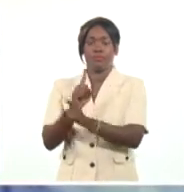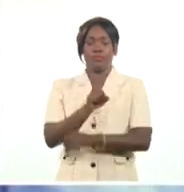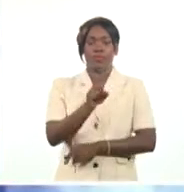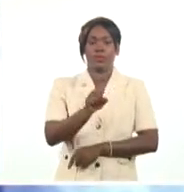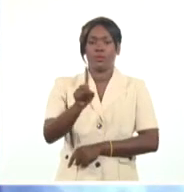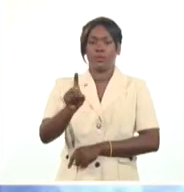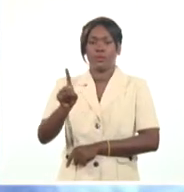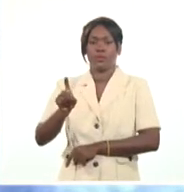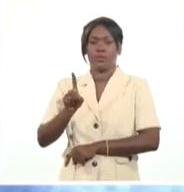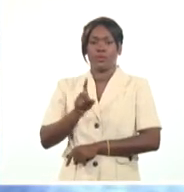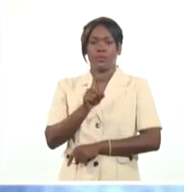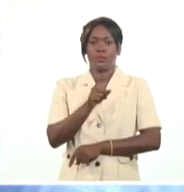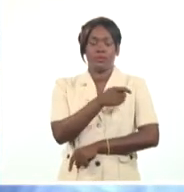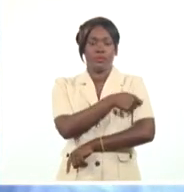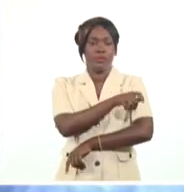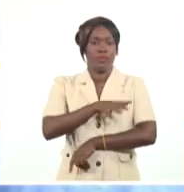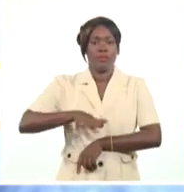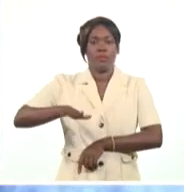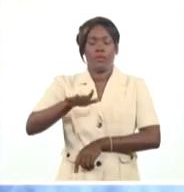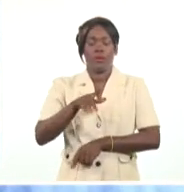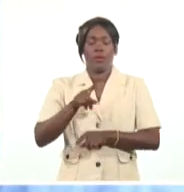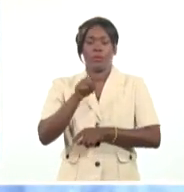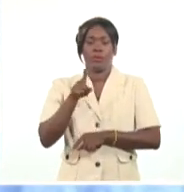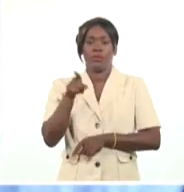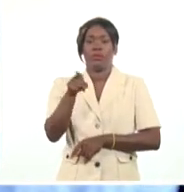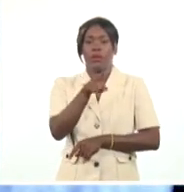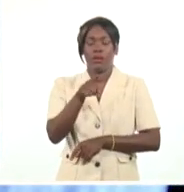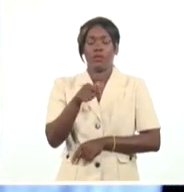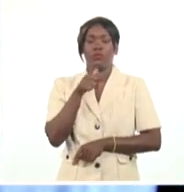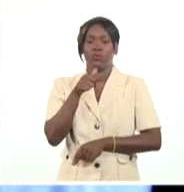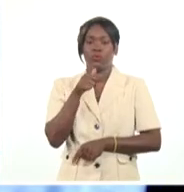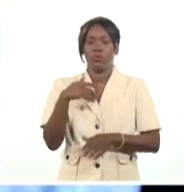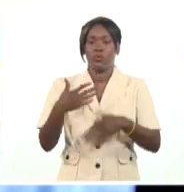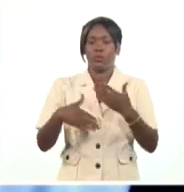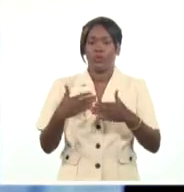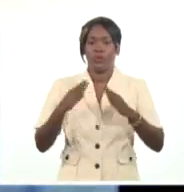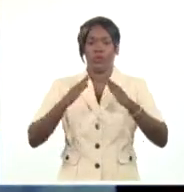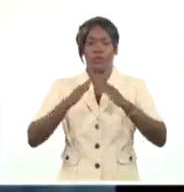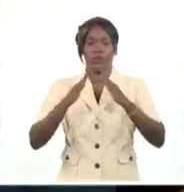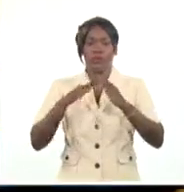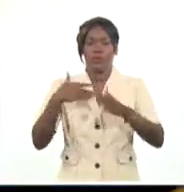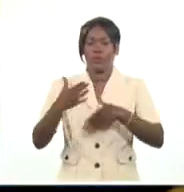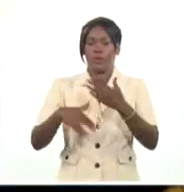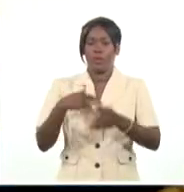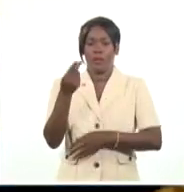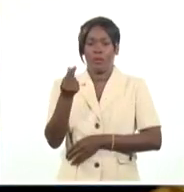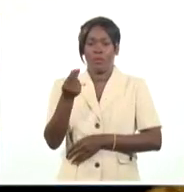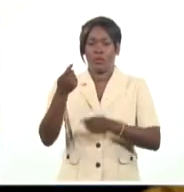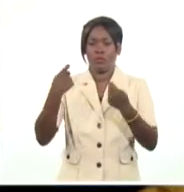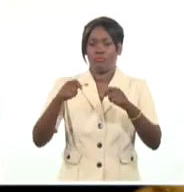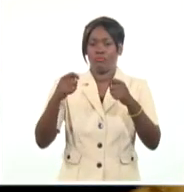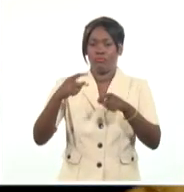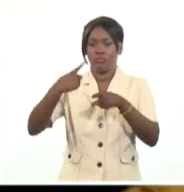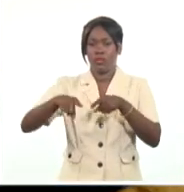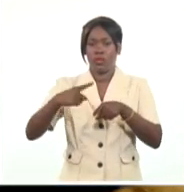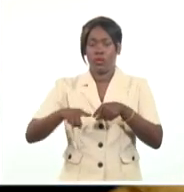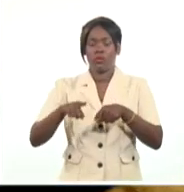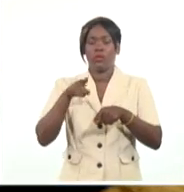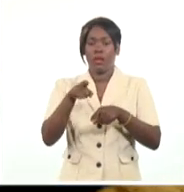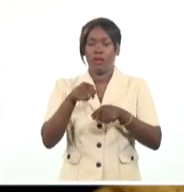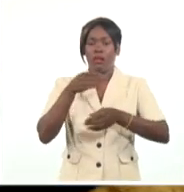los abastecimientos, la producción alimentaria y los precios en el municipio. Además, escuchó opiniones de los vecinos